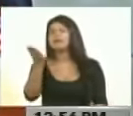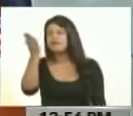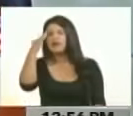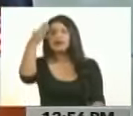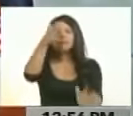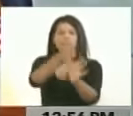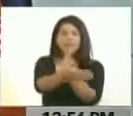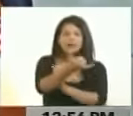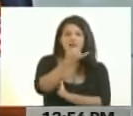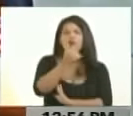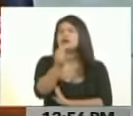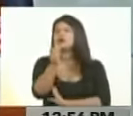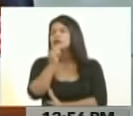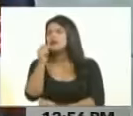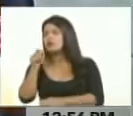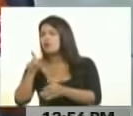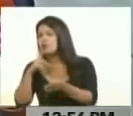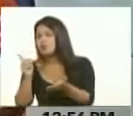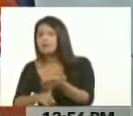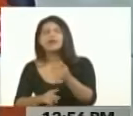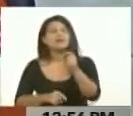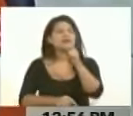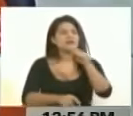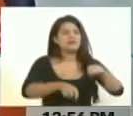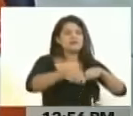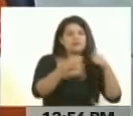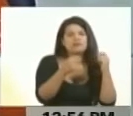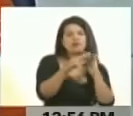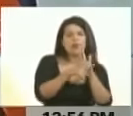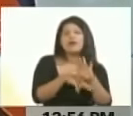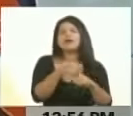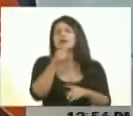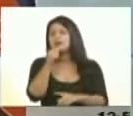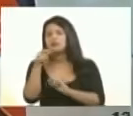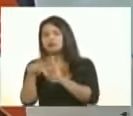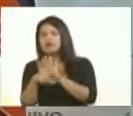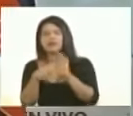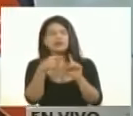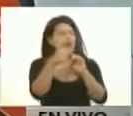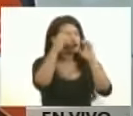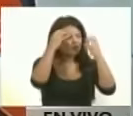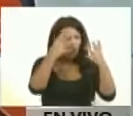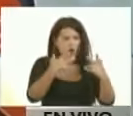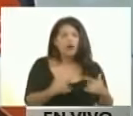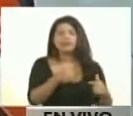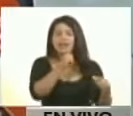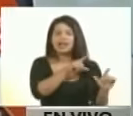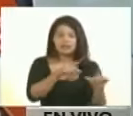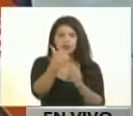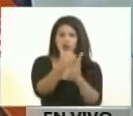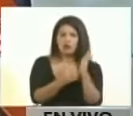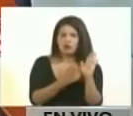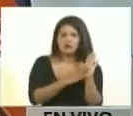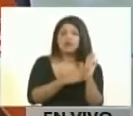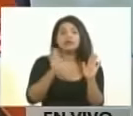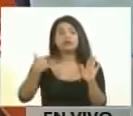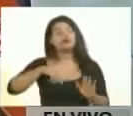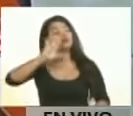al cumplimiento o las controversias existentes en el seno del Mercosur. Ya ese protocolo ha sido